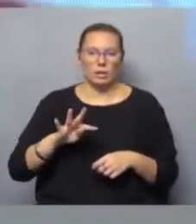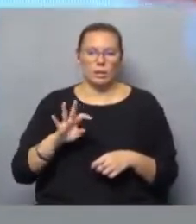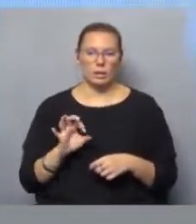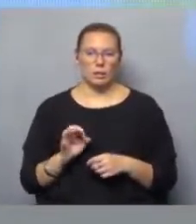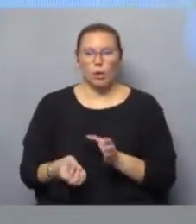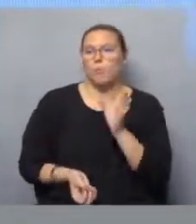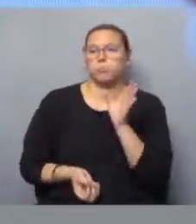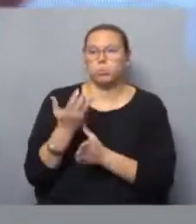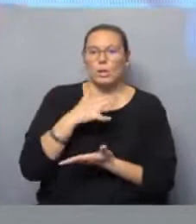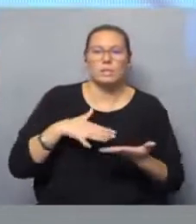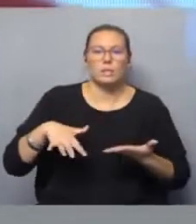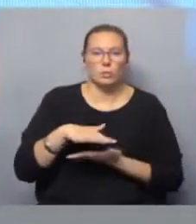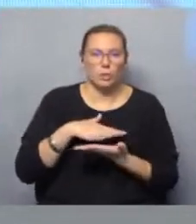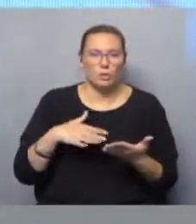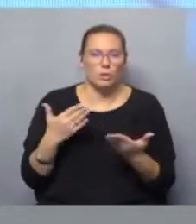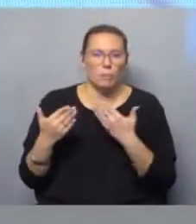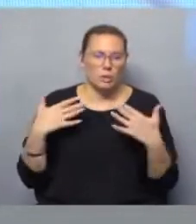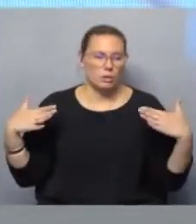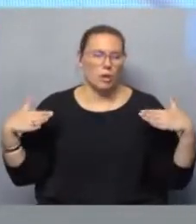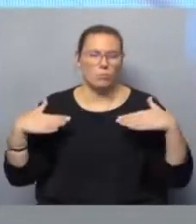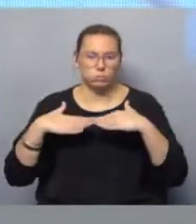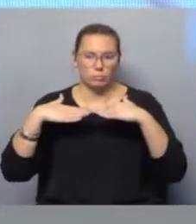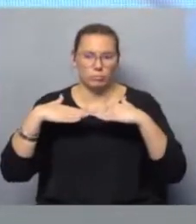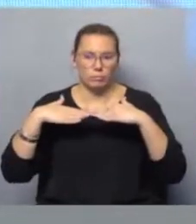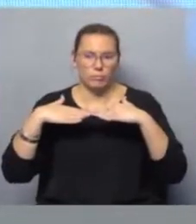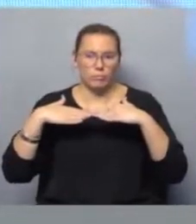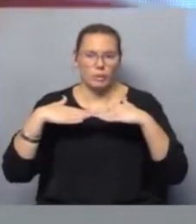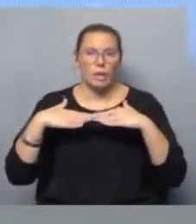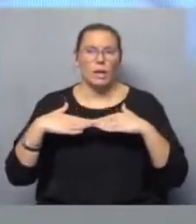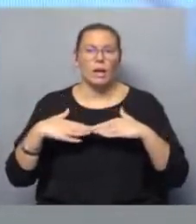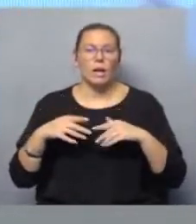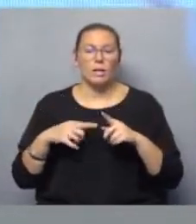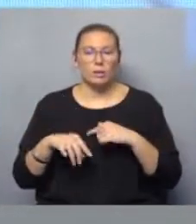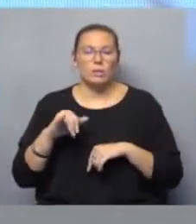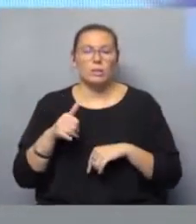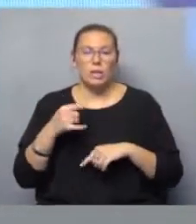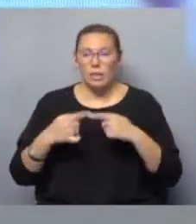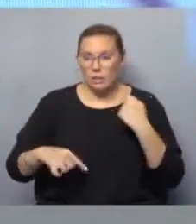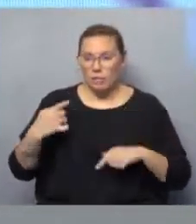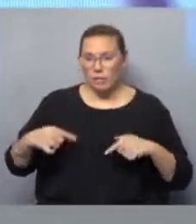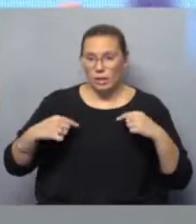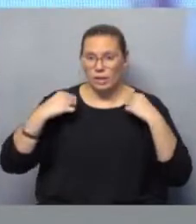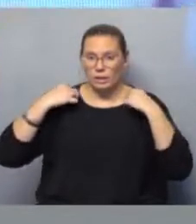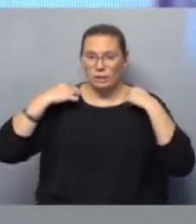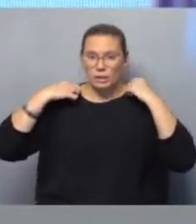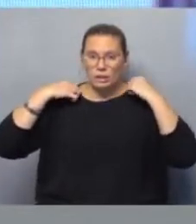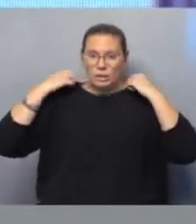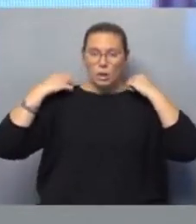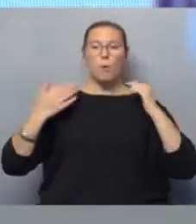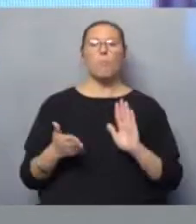contextos asociados a el choque de placas, ¿no? Y entonces tenemos sí, varios registros